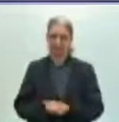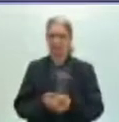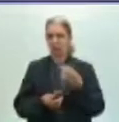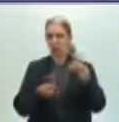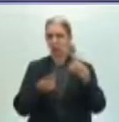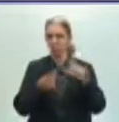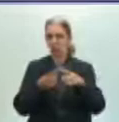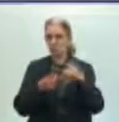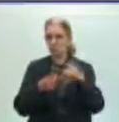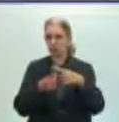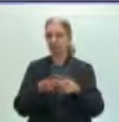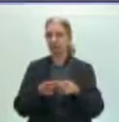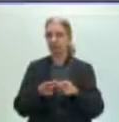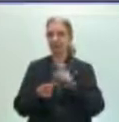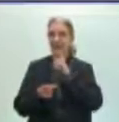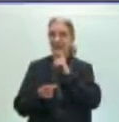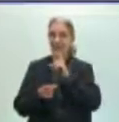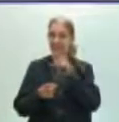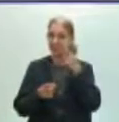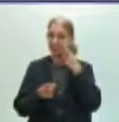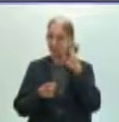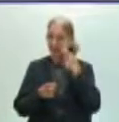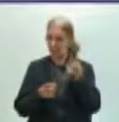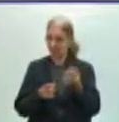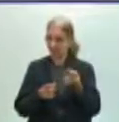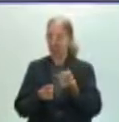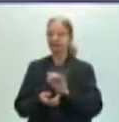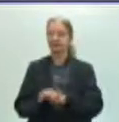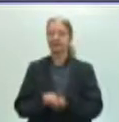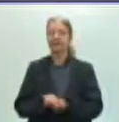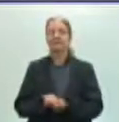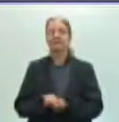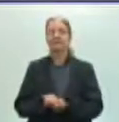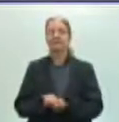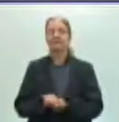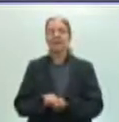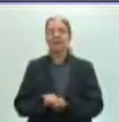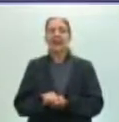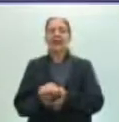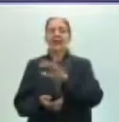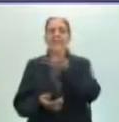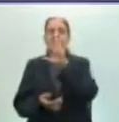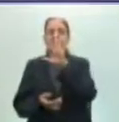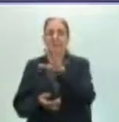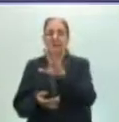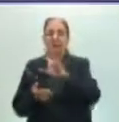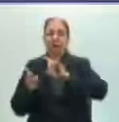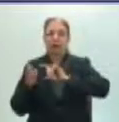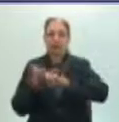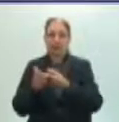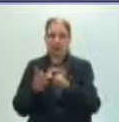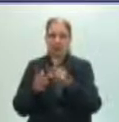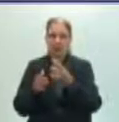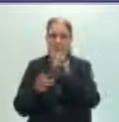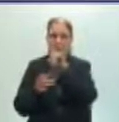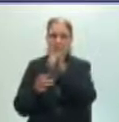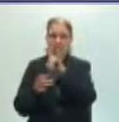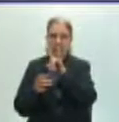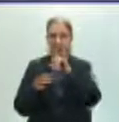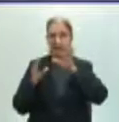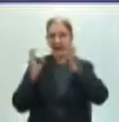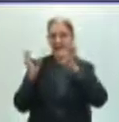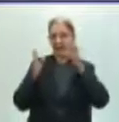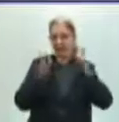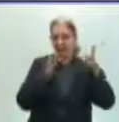cantidad de jonrones. Ahora nos dicen que el quíntuplo de la novena parte de los jonrones logrados por el equipo de Camagüey